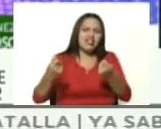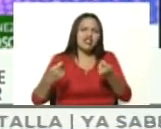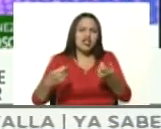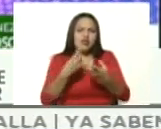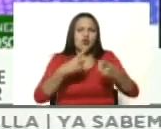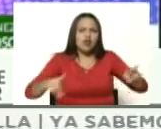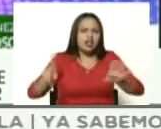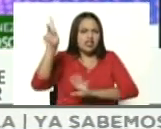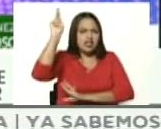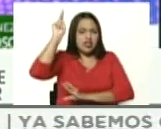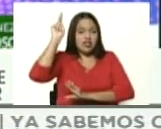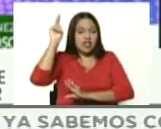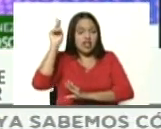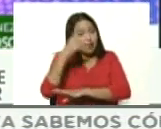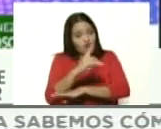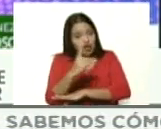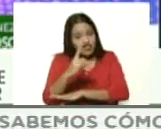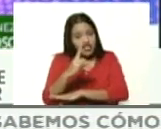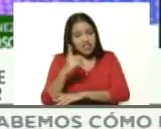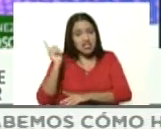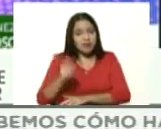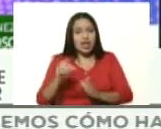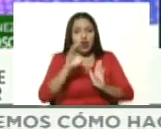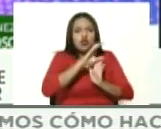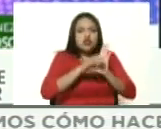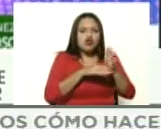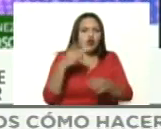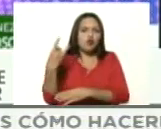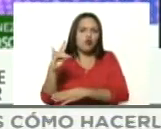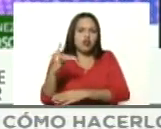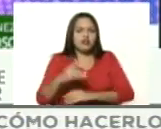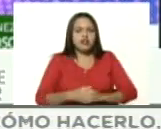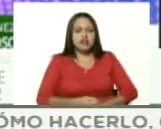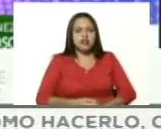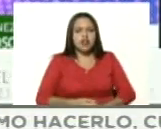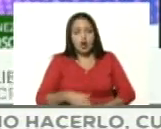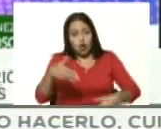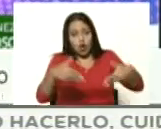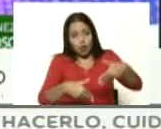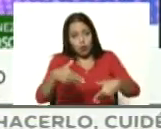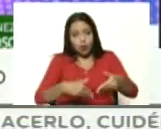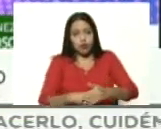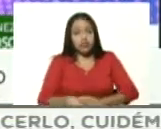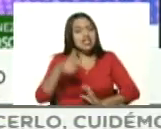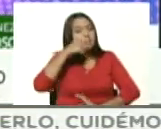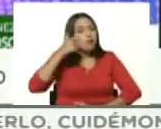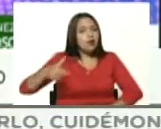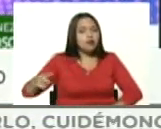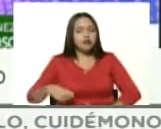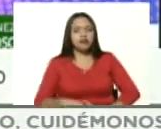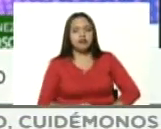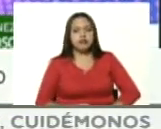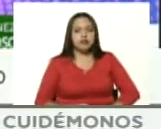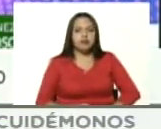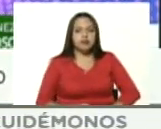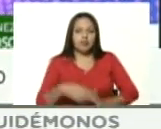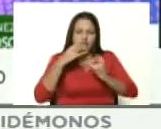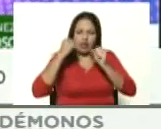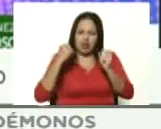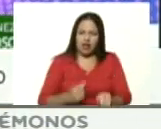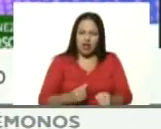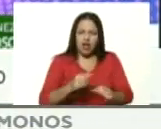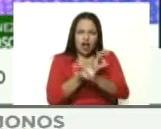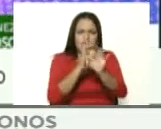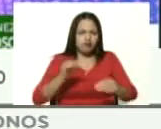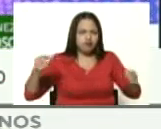democracia boliviana, de la constitución boliviana, con los votos del pueblo en contundente y